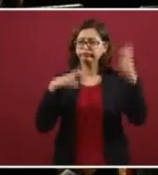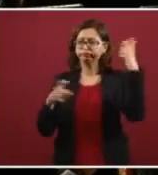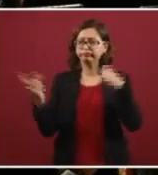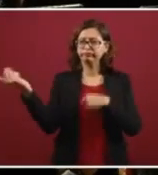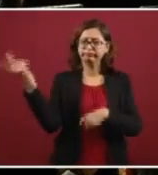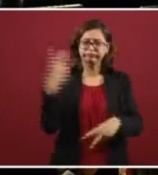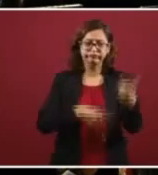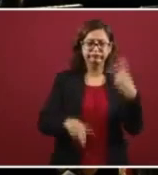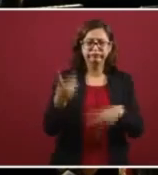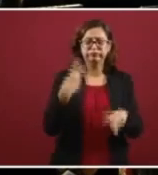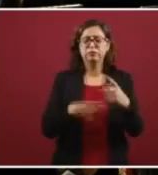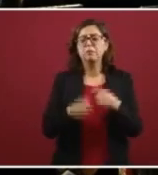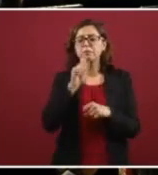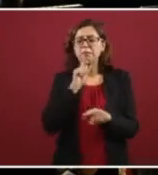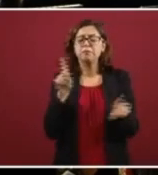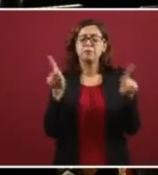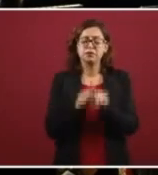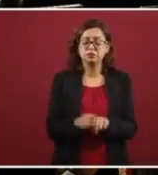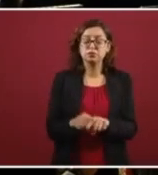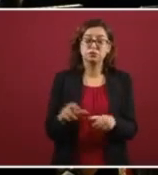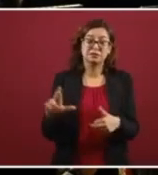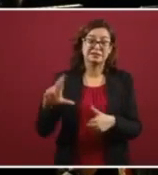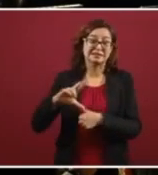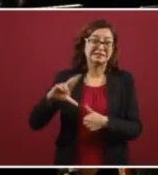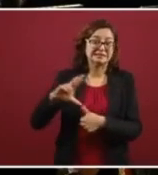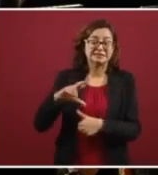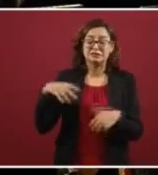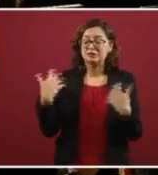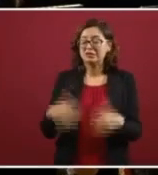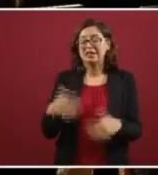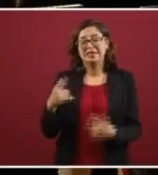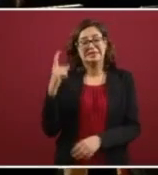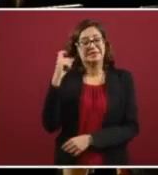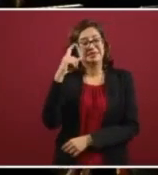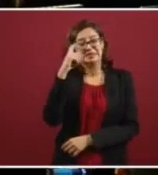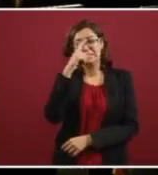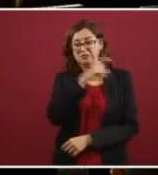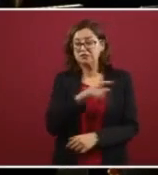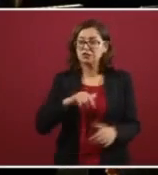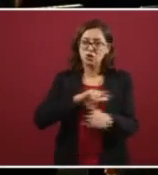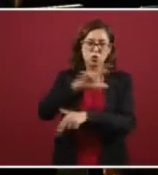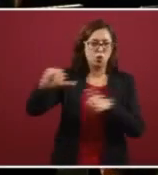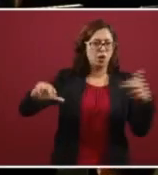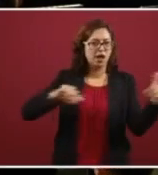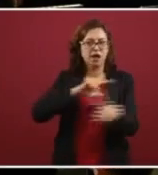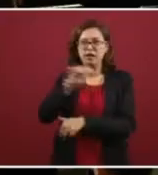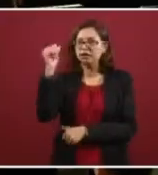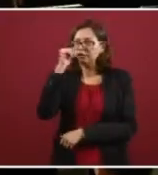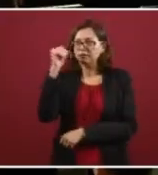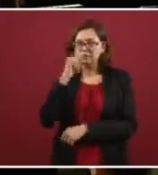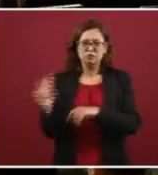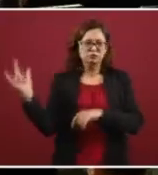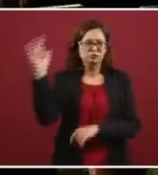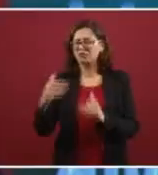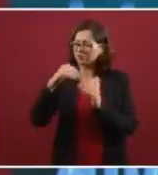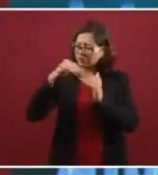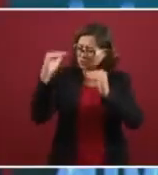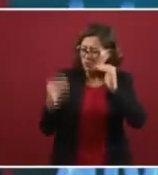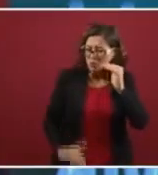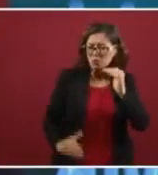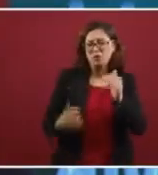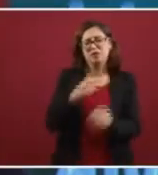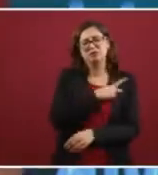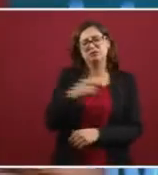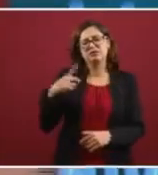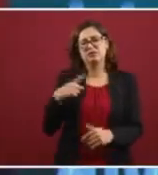de la región en la que existe la urgencia de sacar de la pobreza a 184 millones de latinoamericanos y caribeños. Todos los que